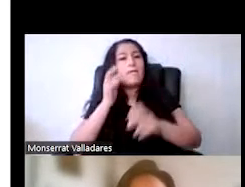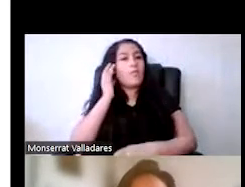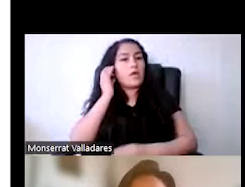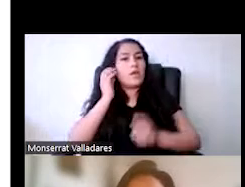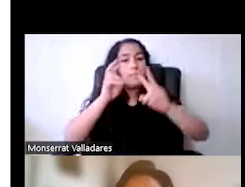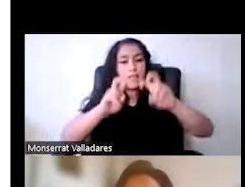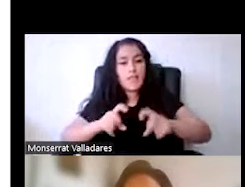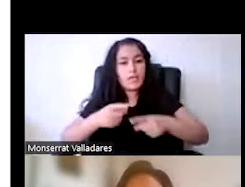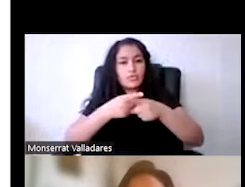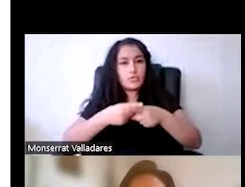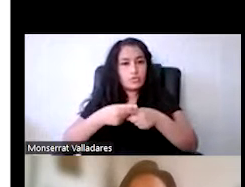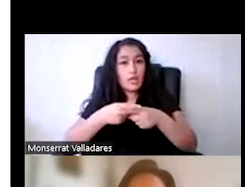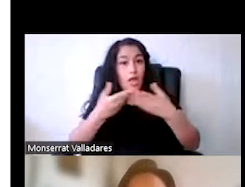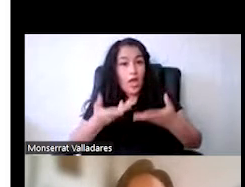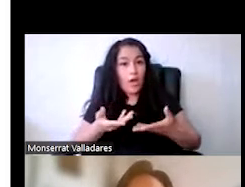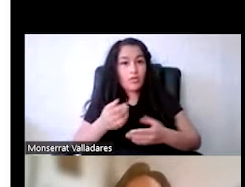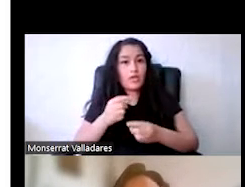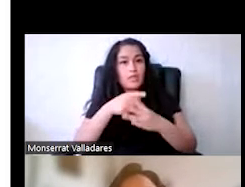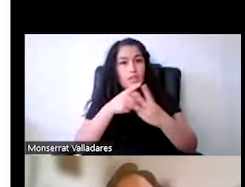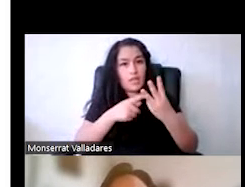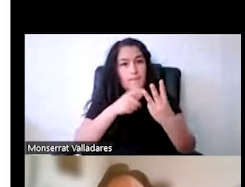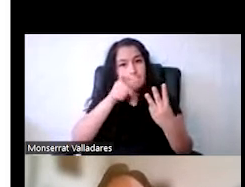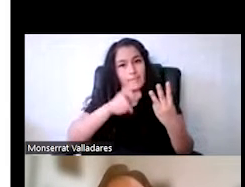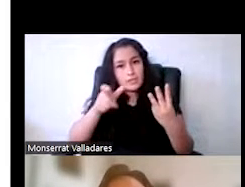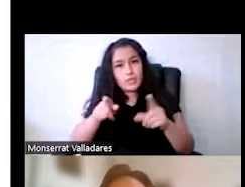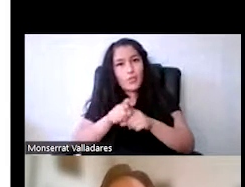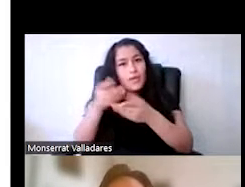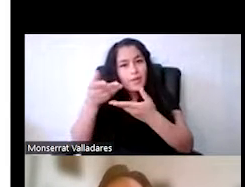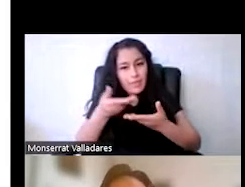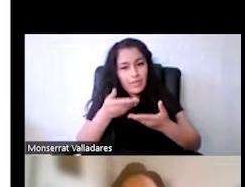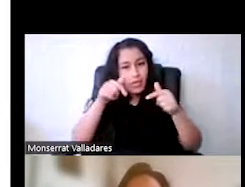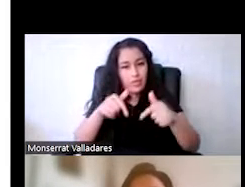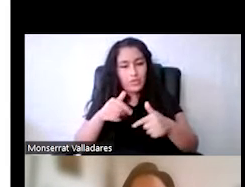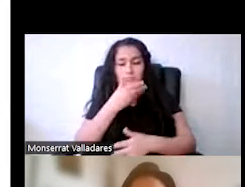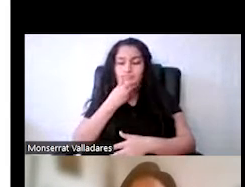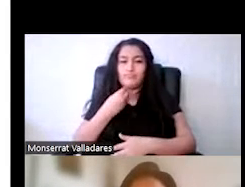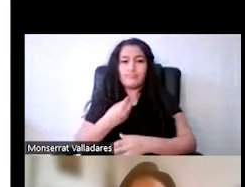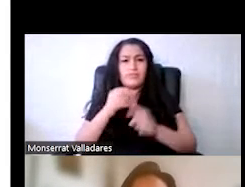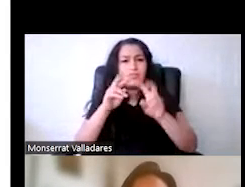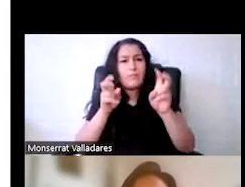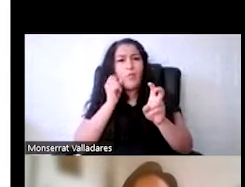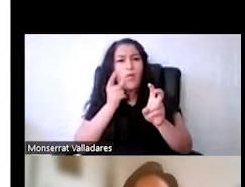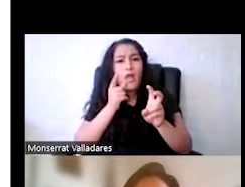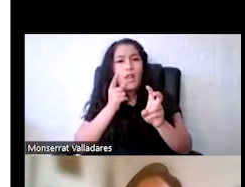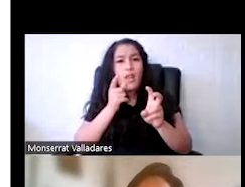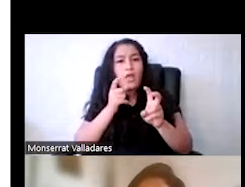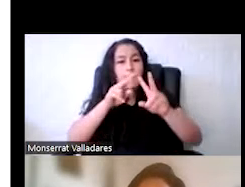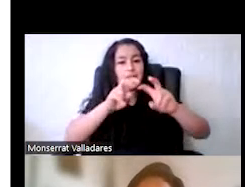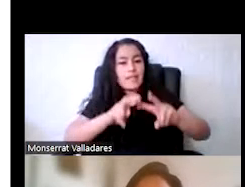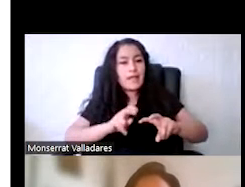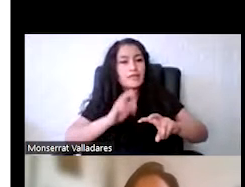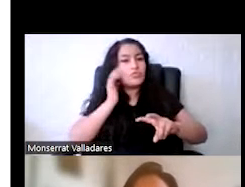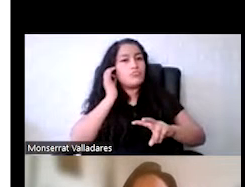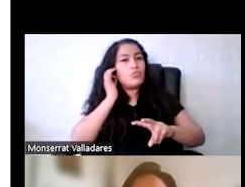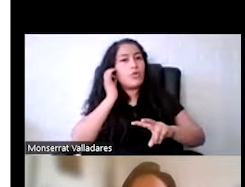tenemos tres invitadas maravillosas que van a hablar sobre mujeres en la investigación pública y vamos a